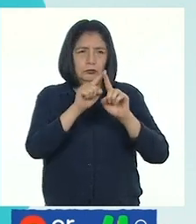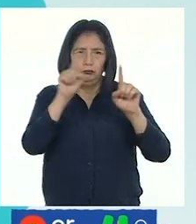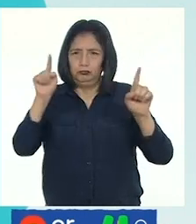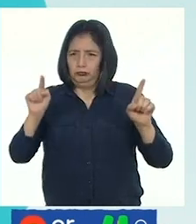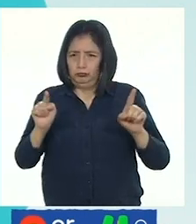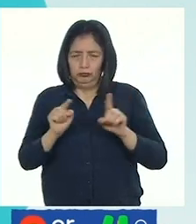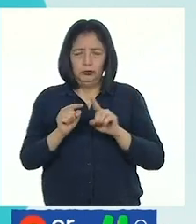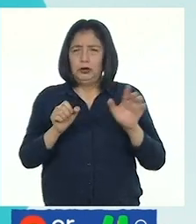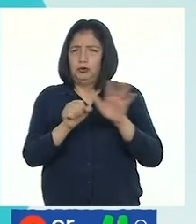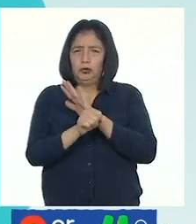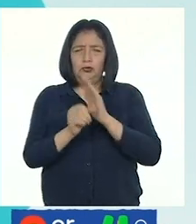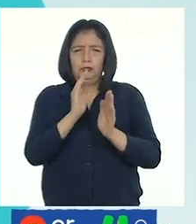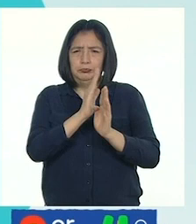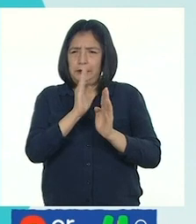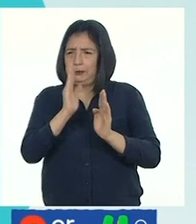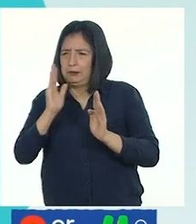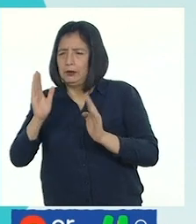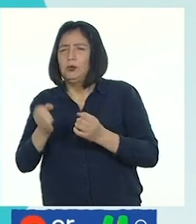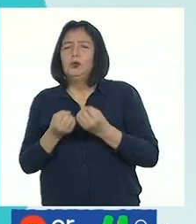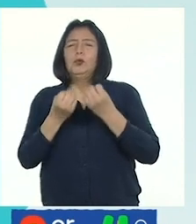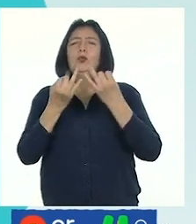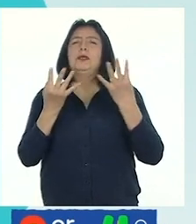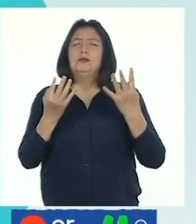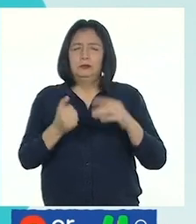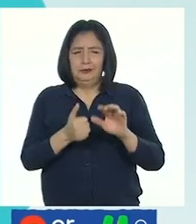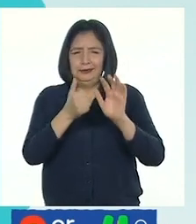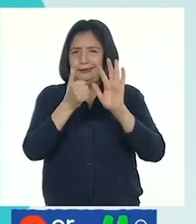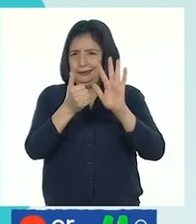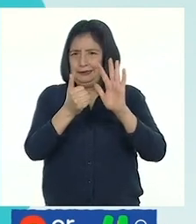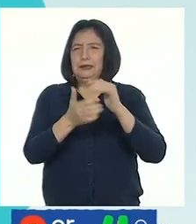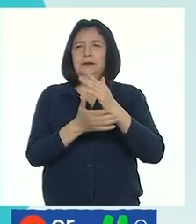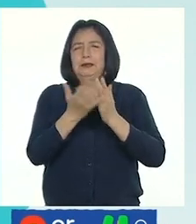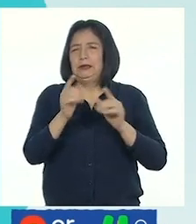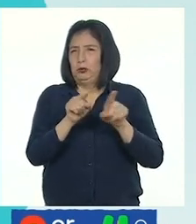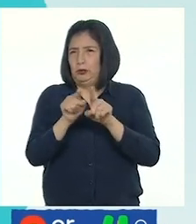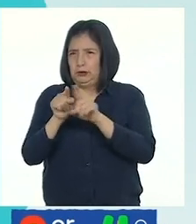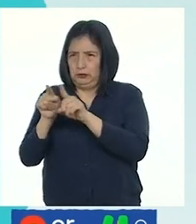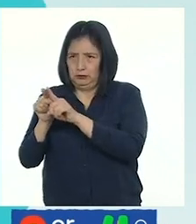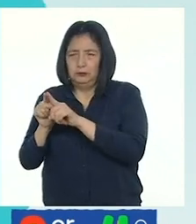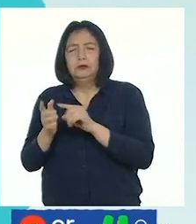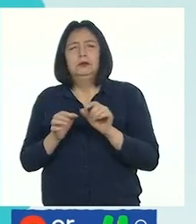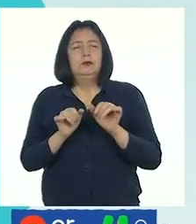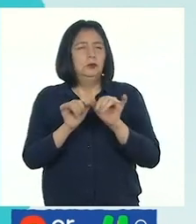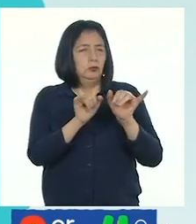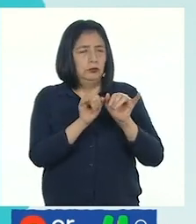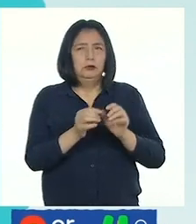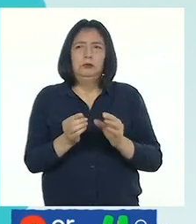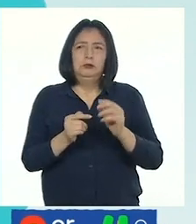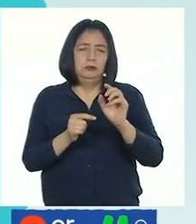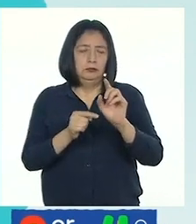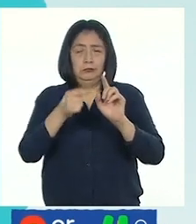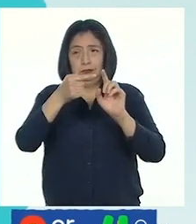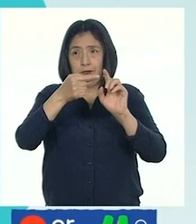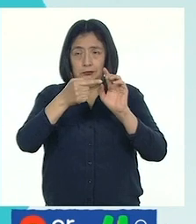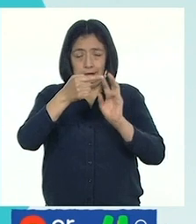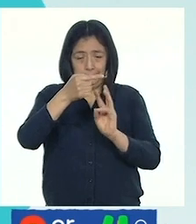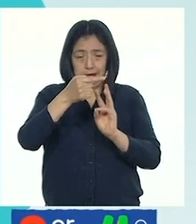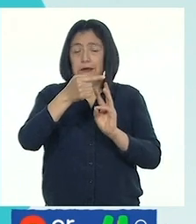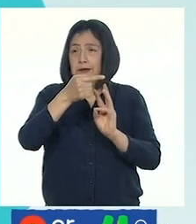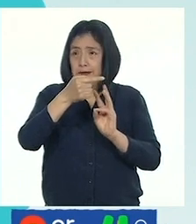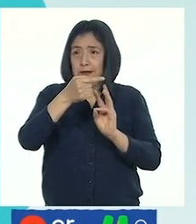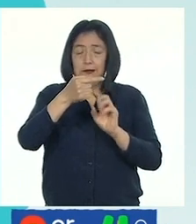todo. El terreno se dividió en 6 partes iguales, así que pusieron el 6